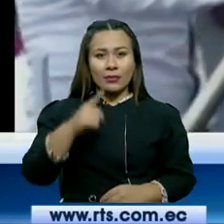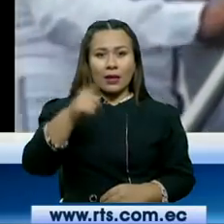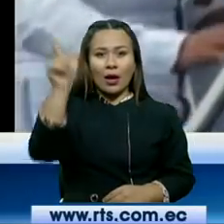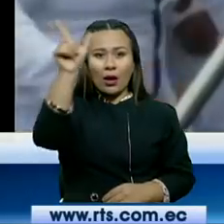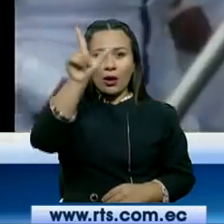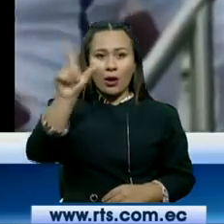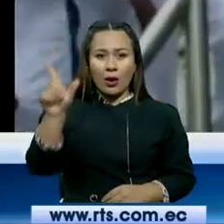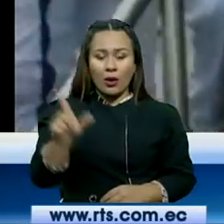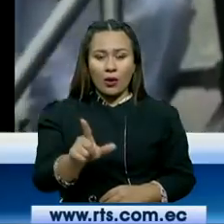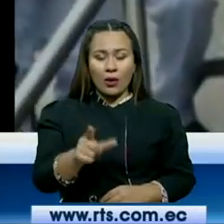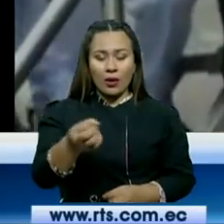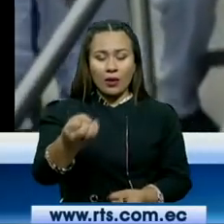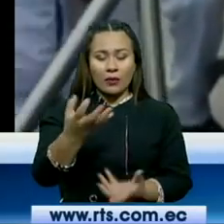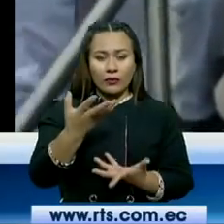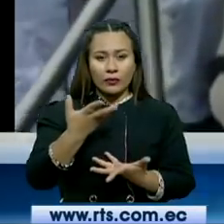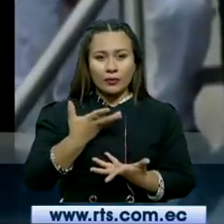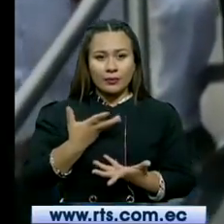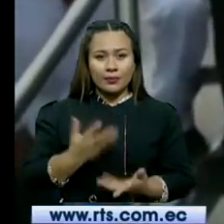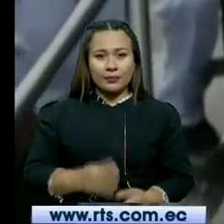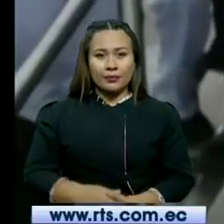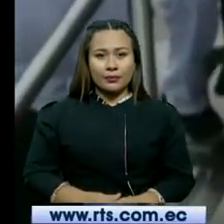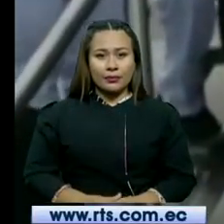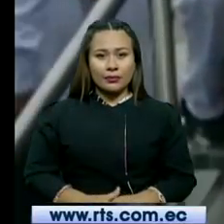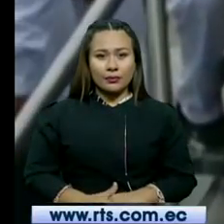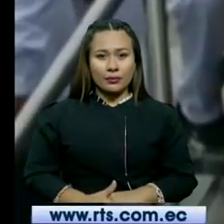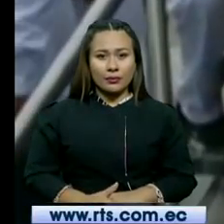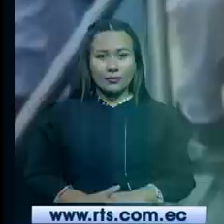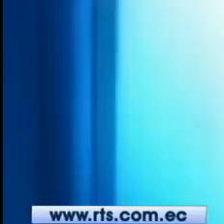Informó Marcela Constante Brito.